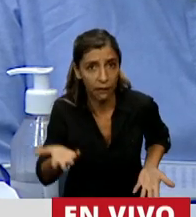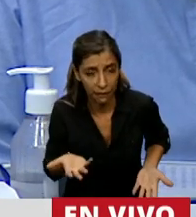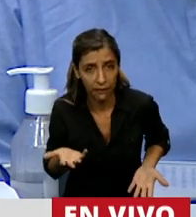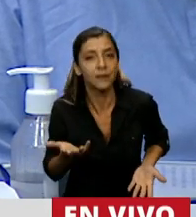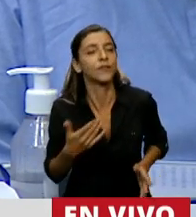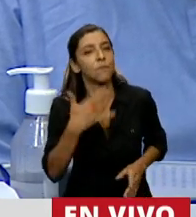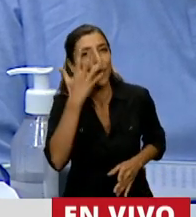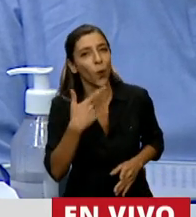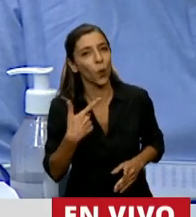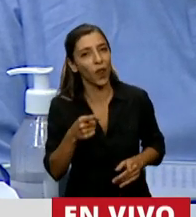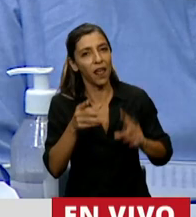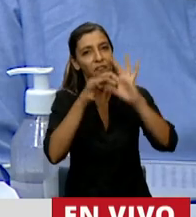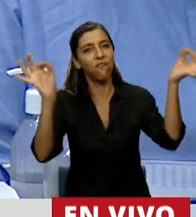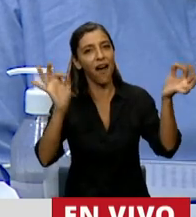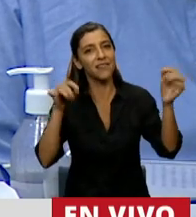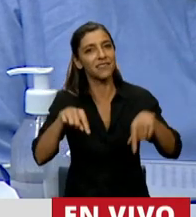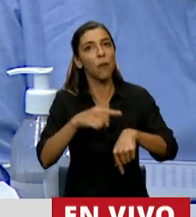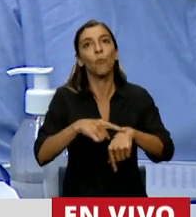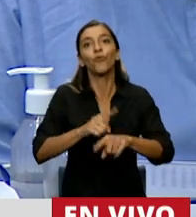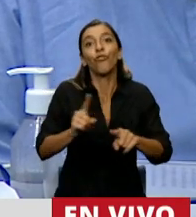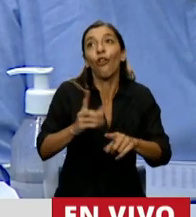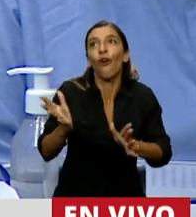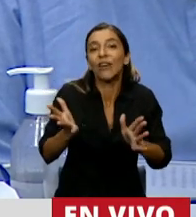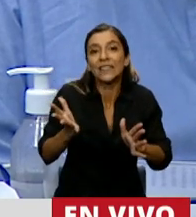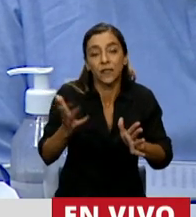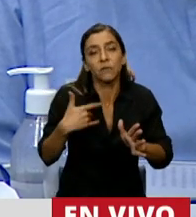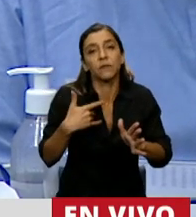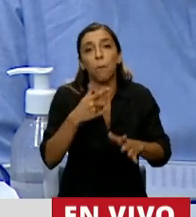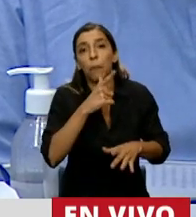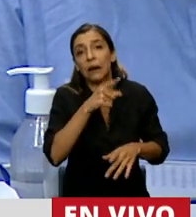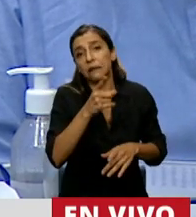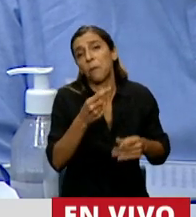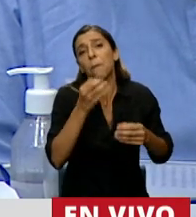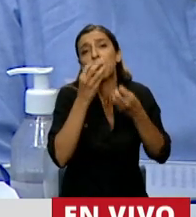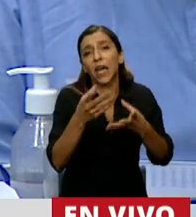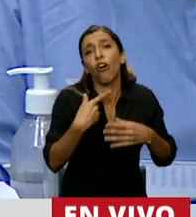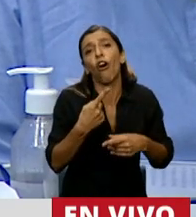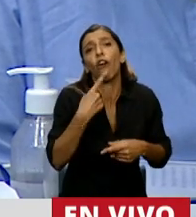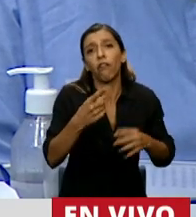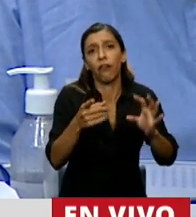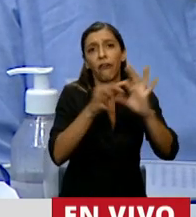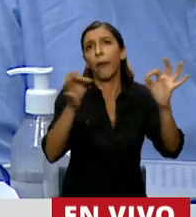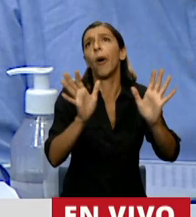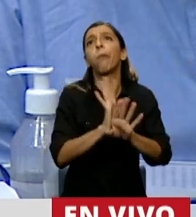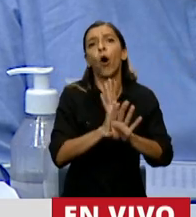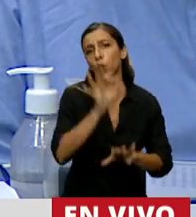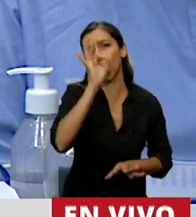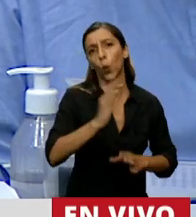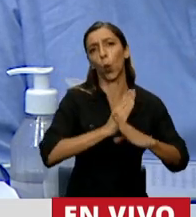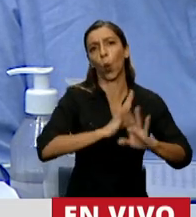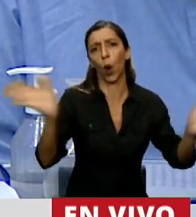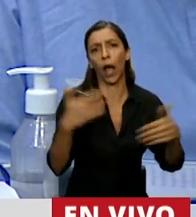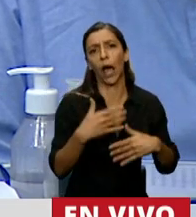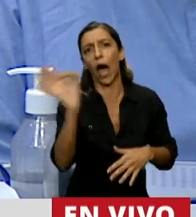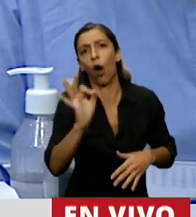es el momento por es ahora o nunca. Y cada vez que haya que discutir un derecho de una mujer en la Argentina, digamos, es